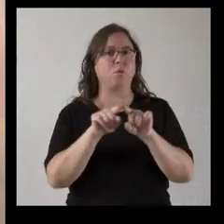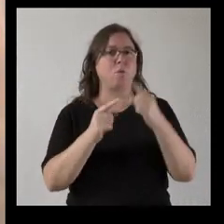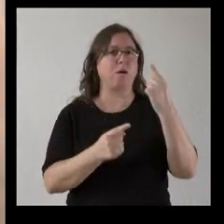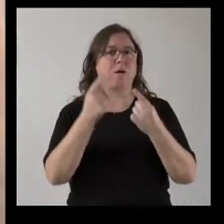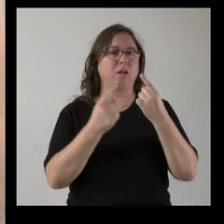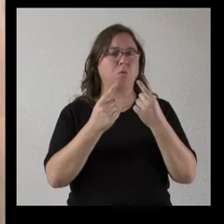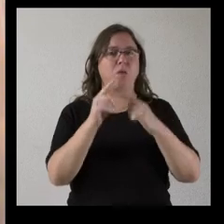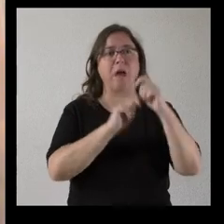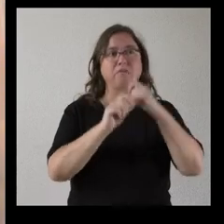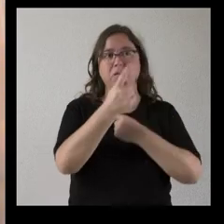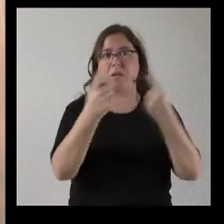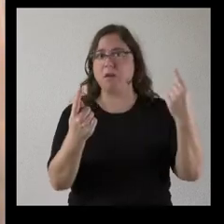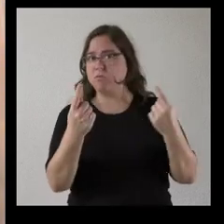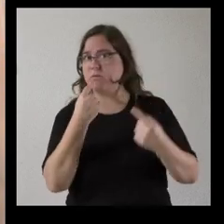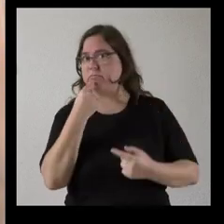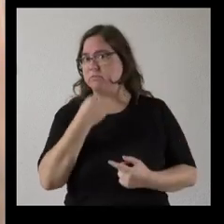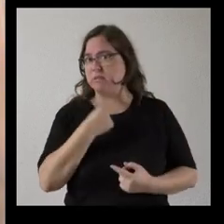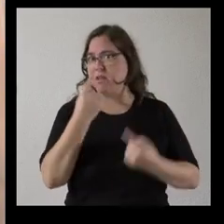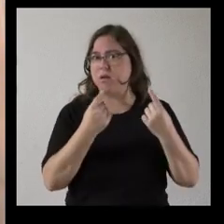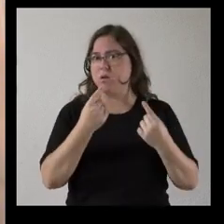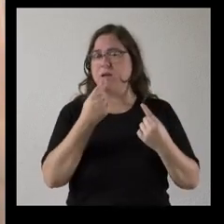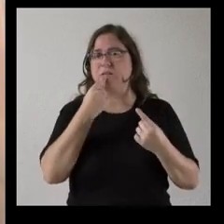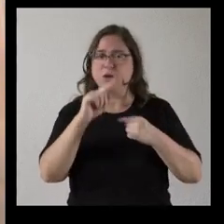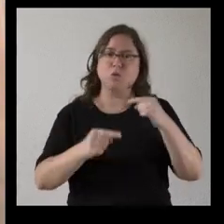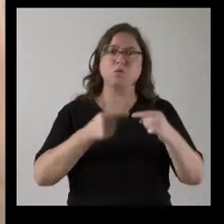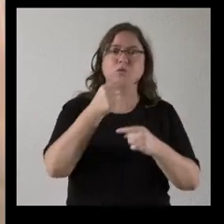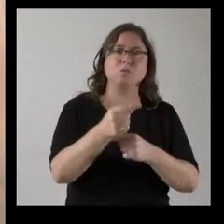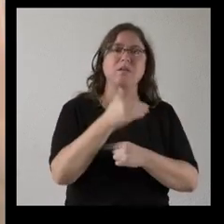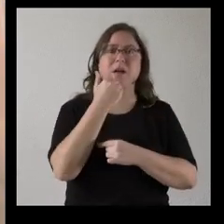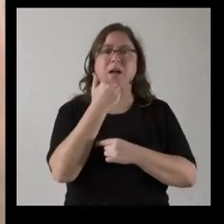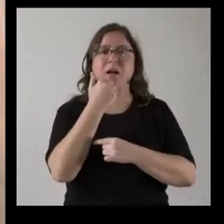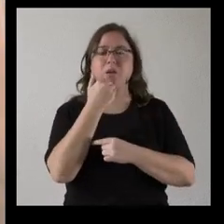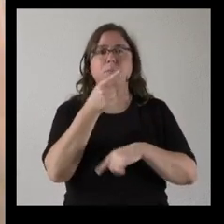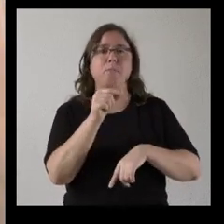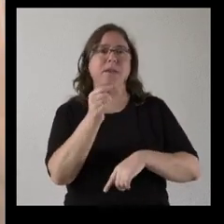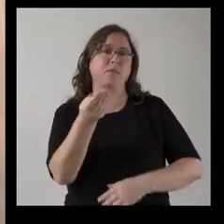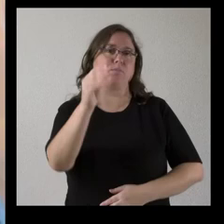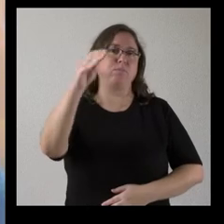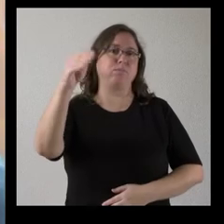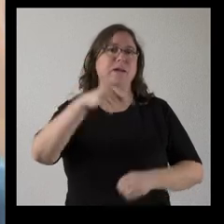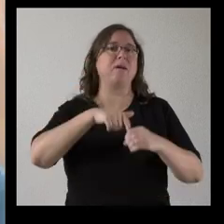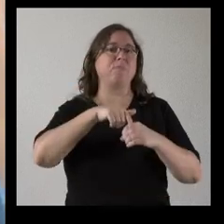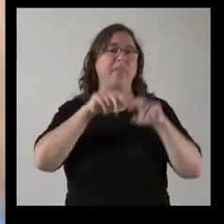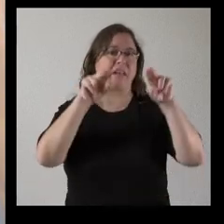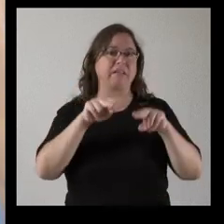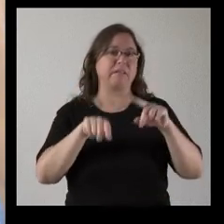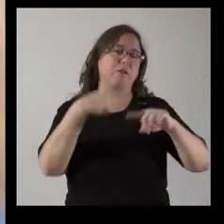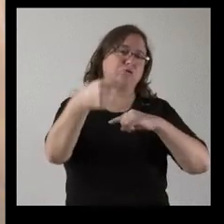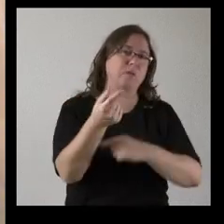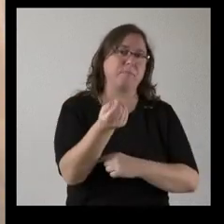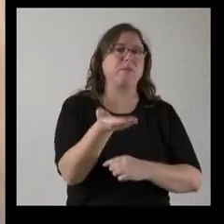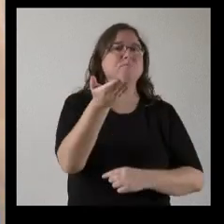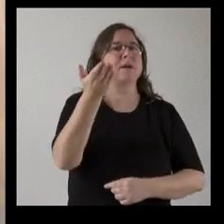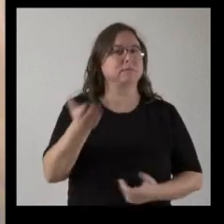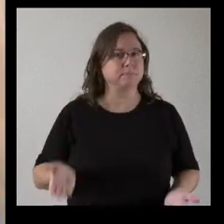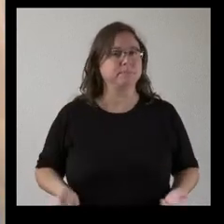desde alguna asociación se ha venido a indicar pues va a conllevar posibles implementos del precio de las plazas residenciales residencias